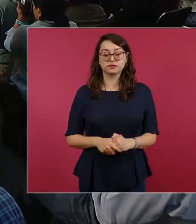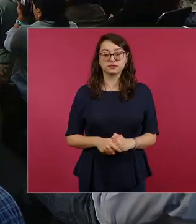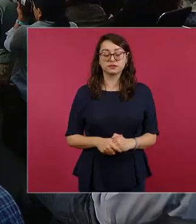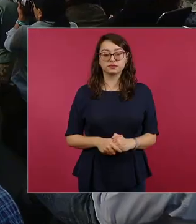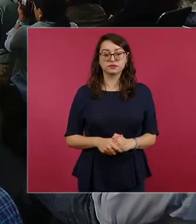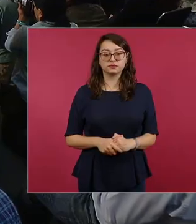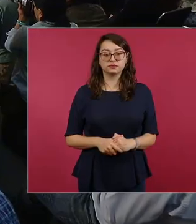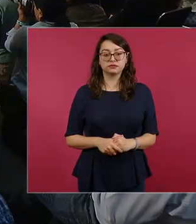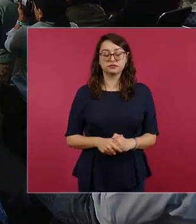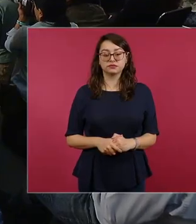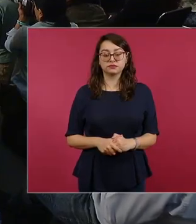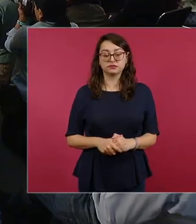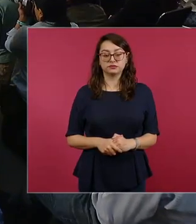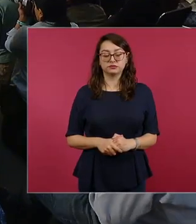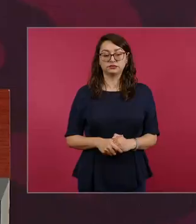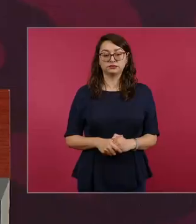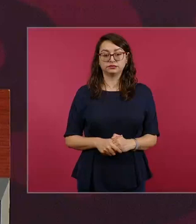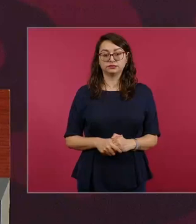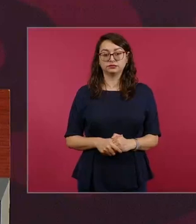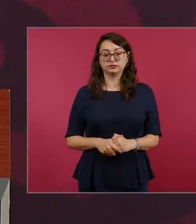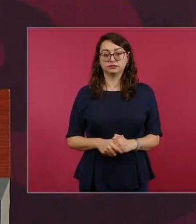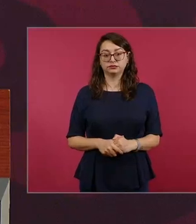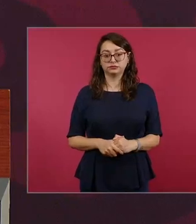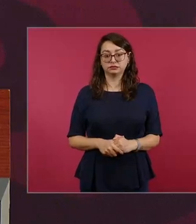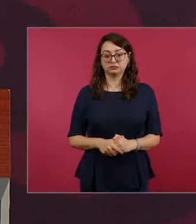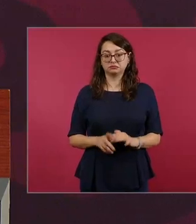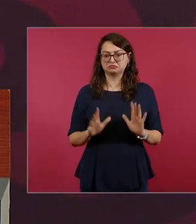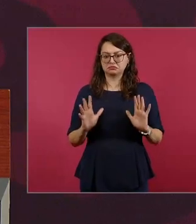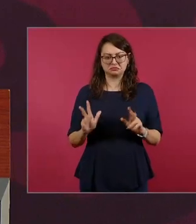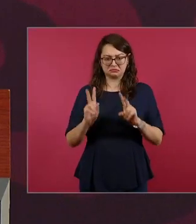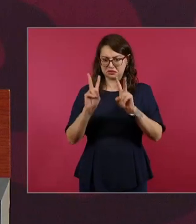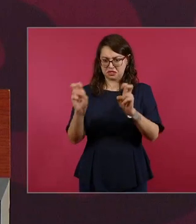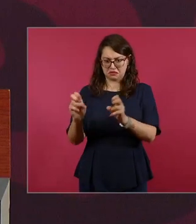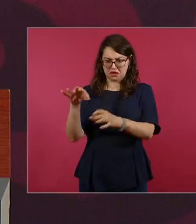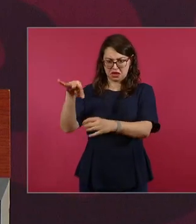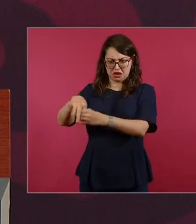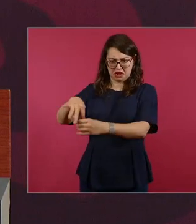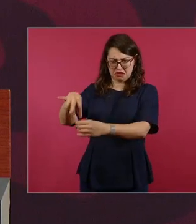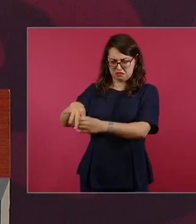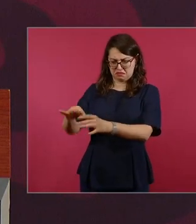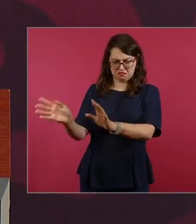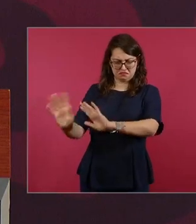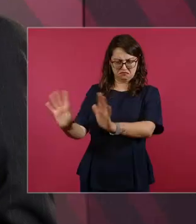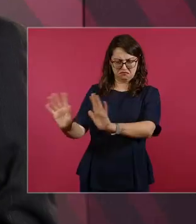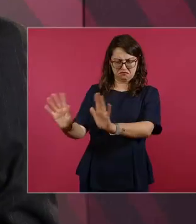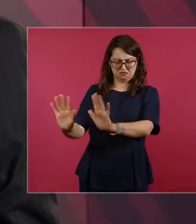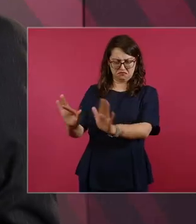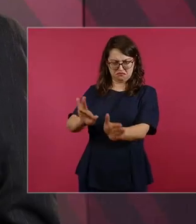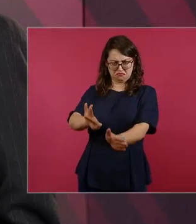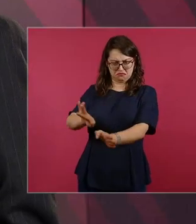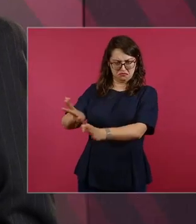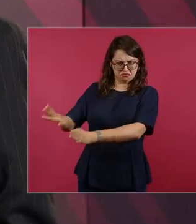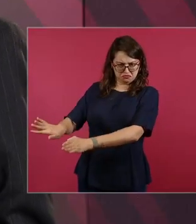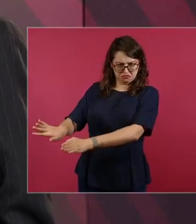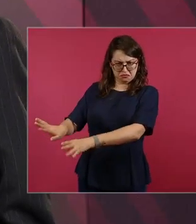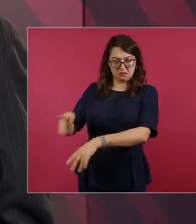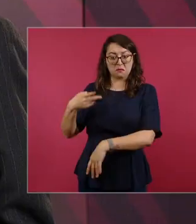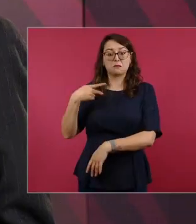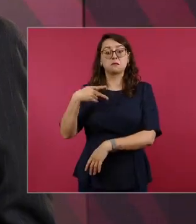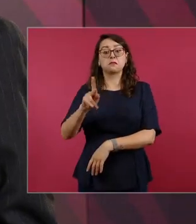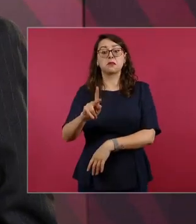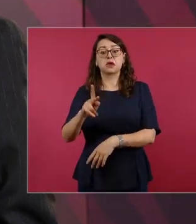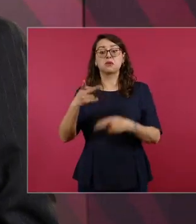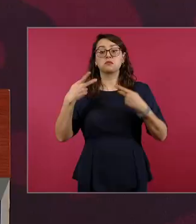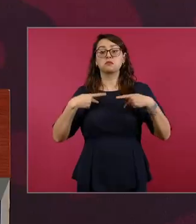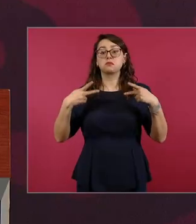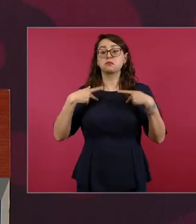No podemos hablar de la cosa electoral, pero sí podemos decir cómo ve el pueblo